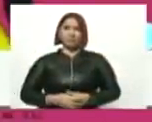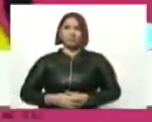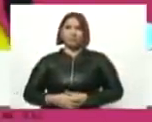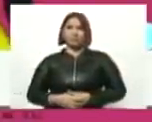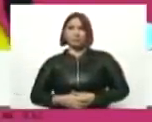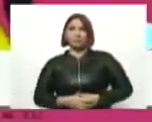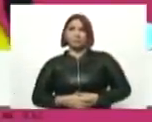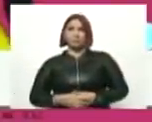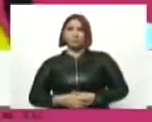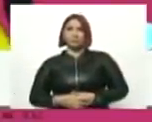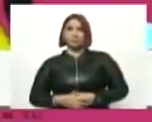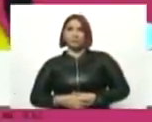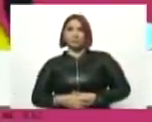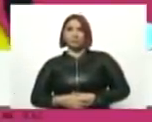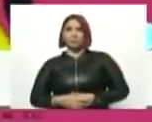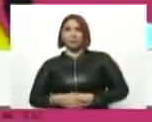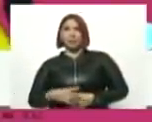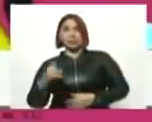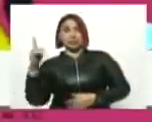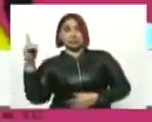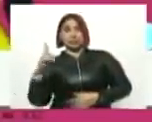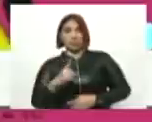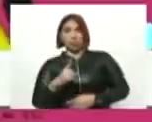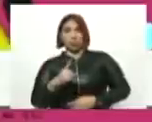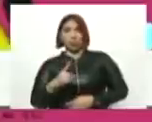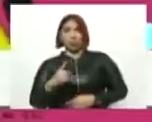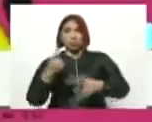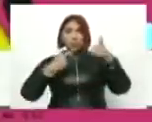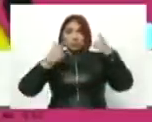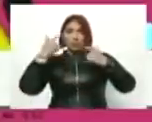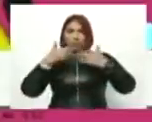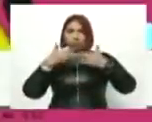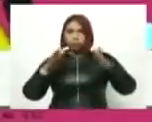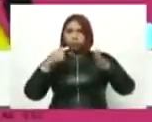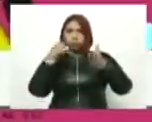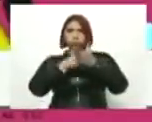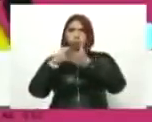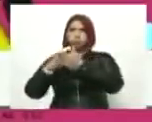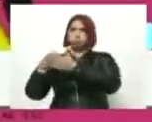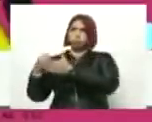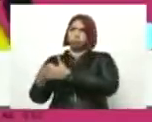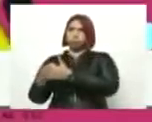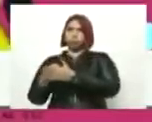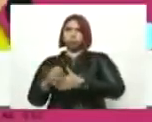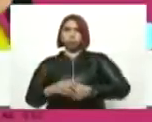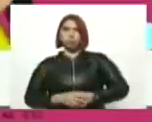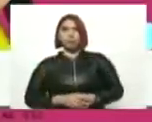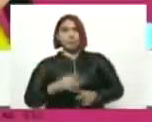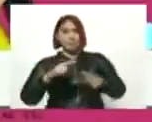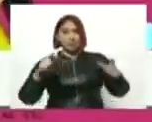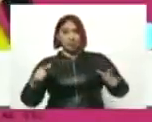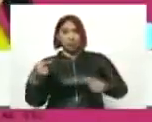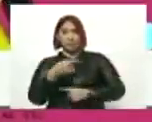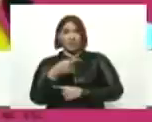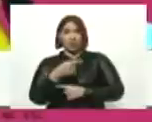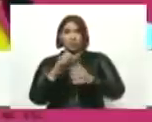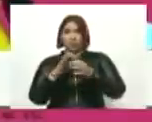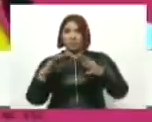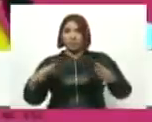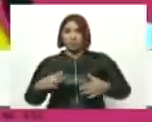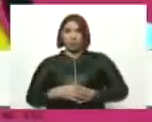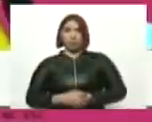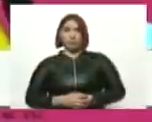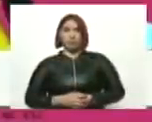Al contrario, cuando llegó el comandante Chávez, se abrió una luz para los menos divididos, porque estaba dividido, pero había unos más divididos que